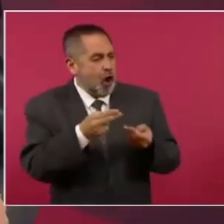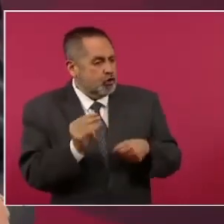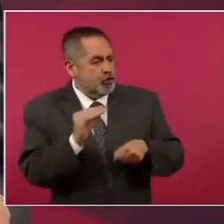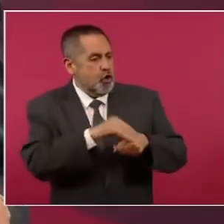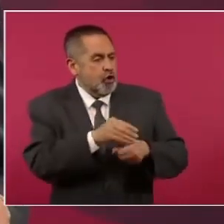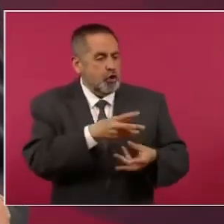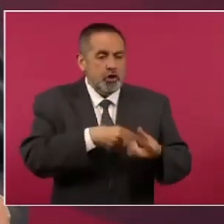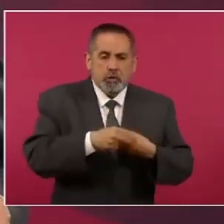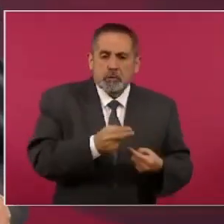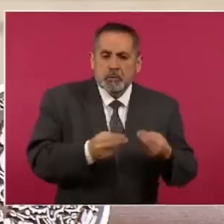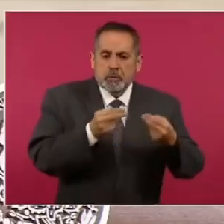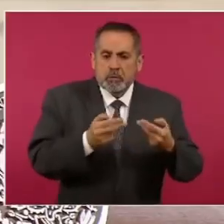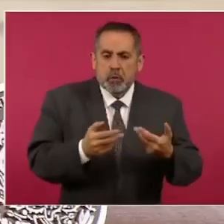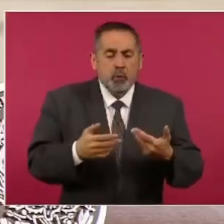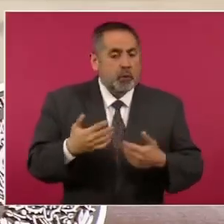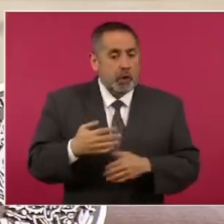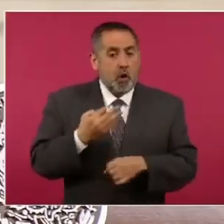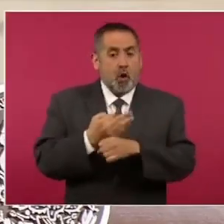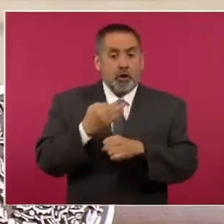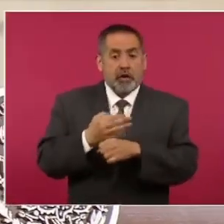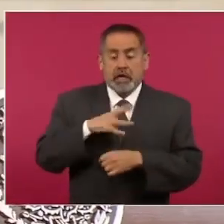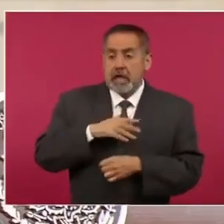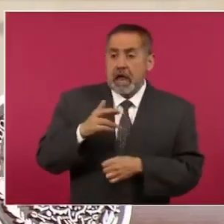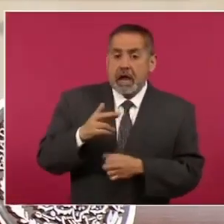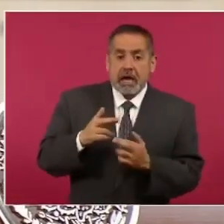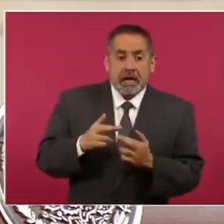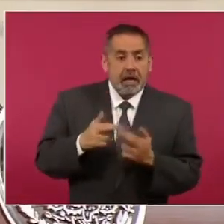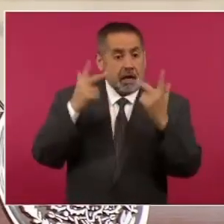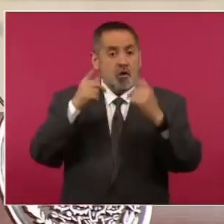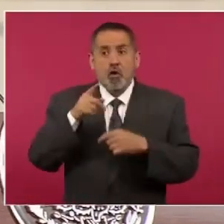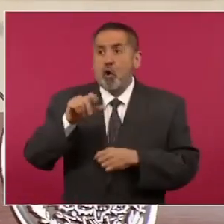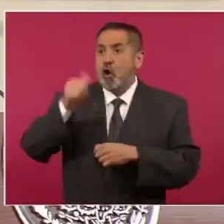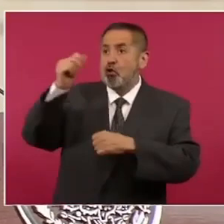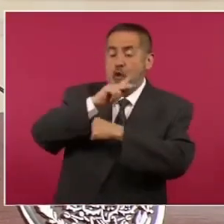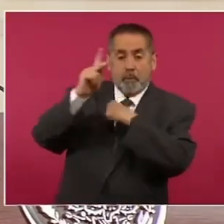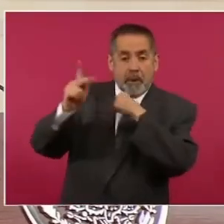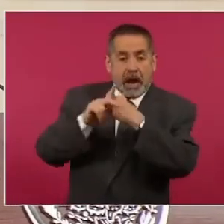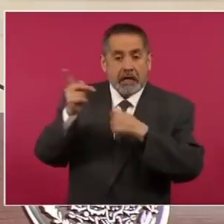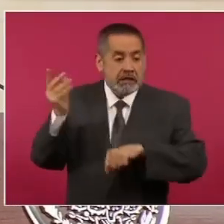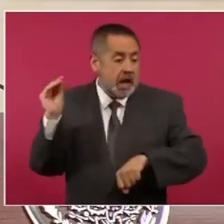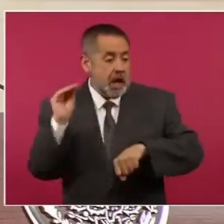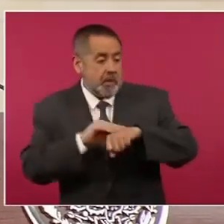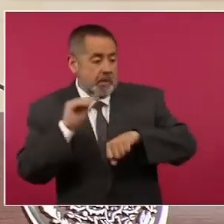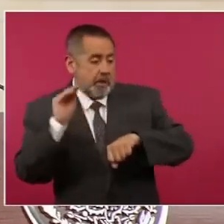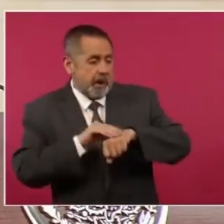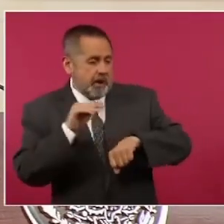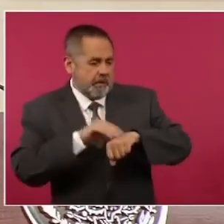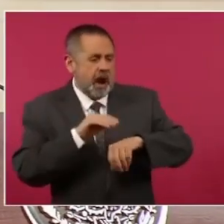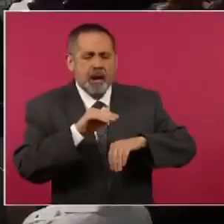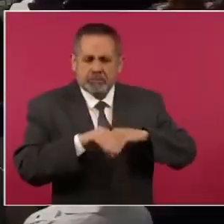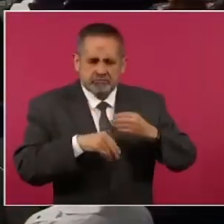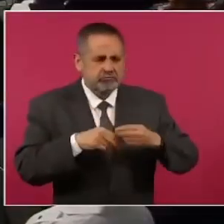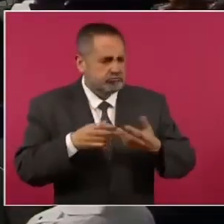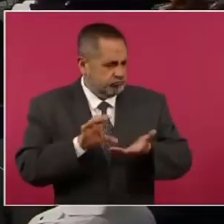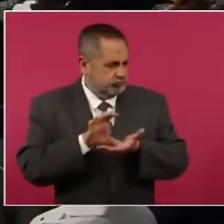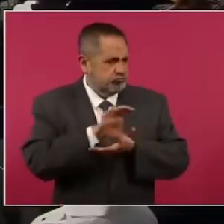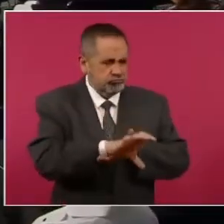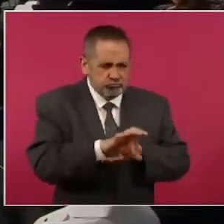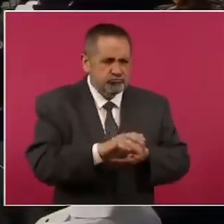Tenemos también récord en inversión extranjera. Está llegando mucha inversión